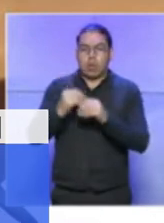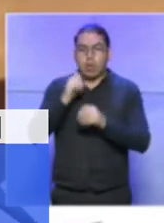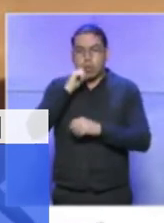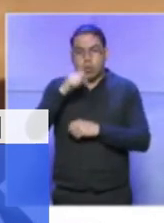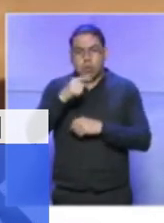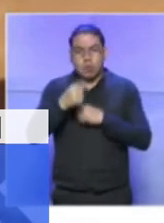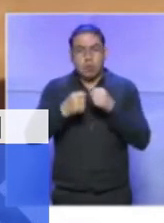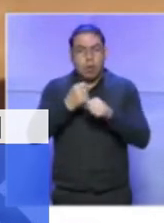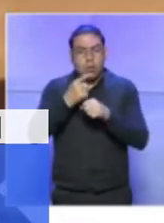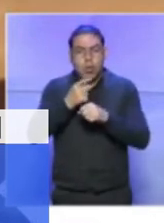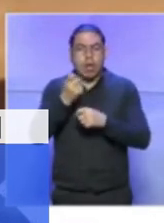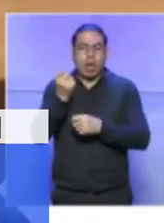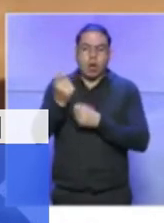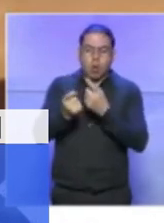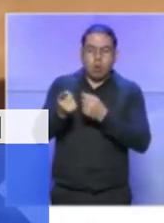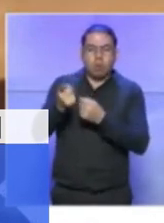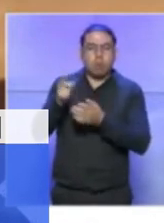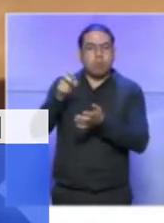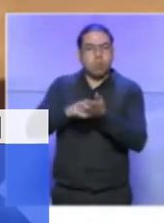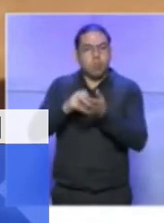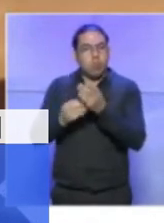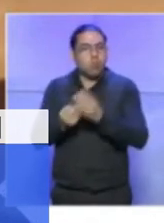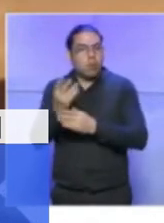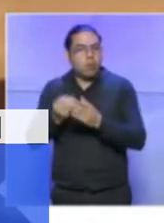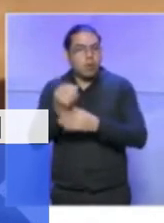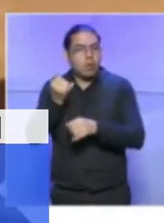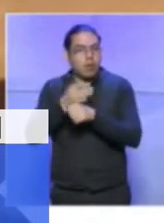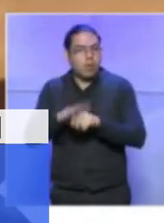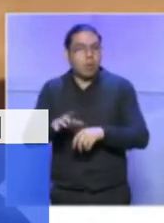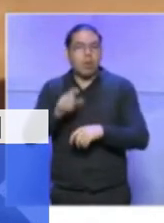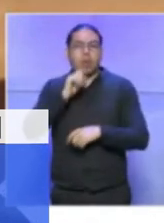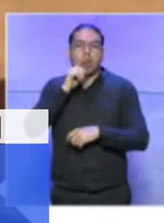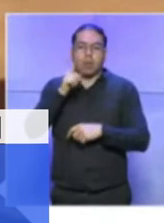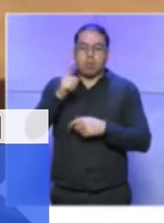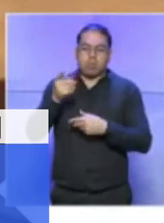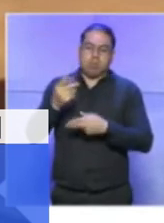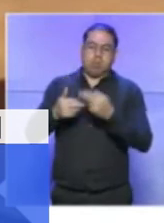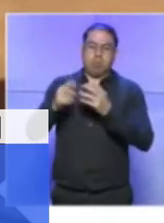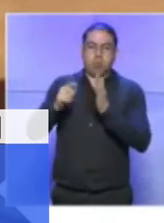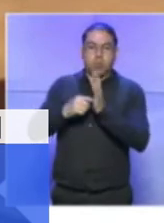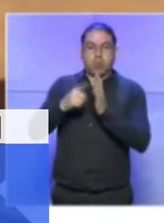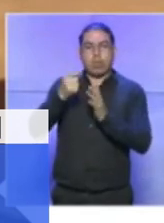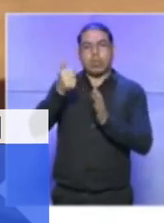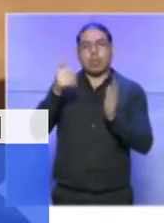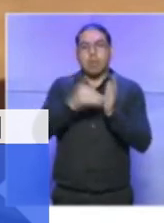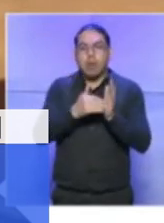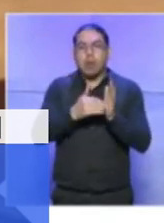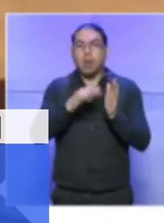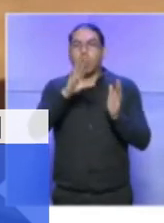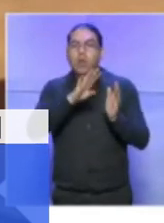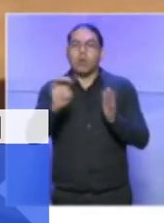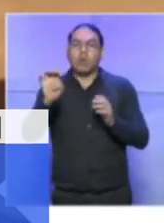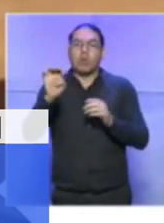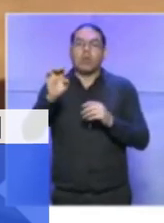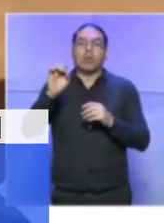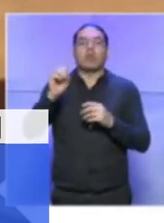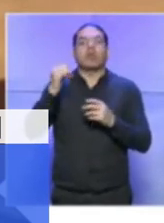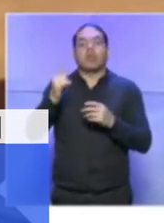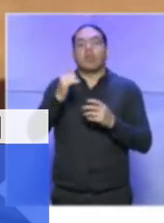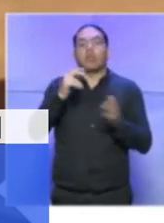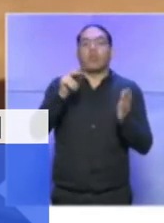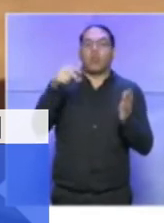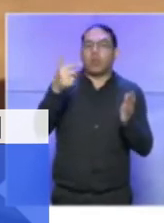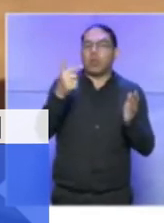actualización de alguna causal de improcedencia en los recursos de reconsideración 6449 y